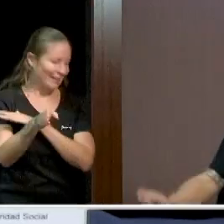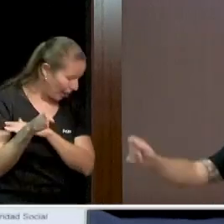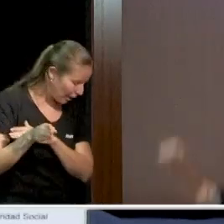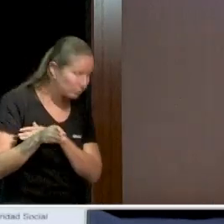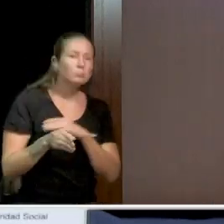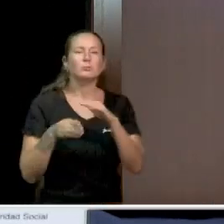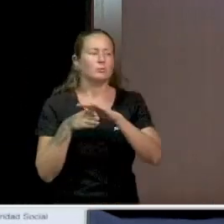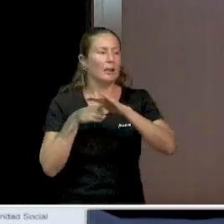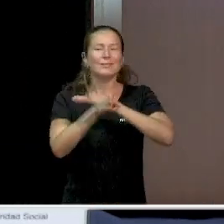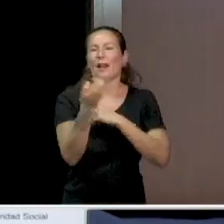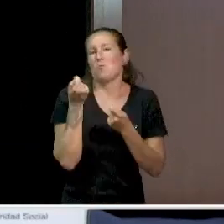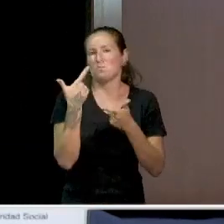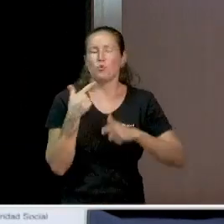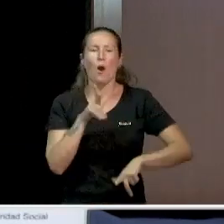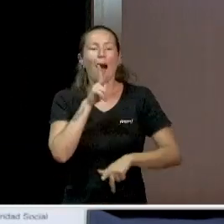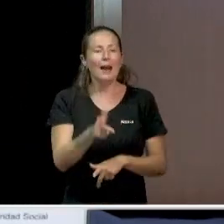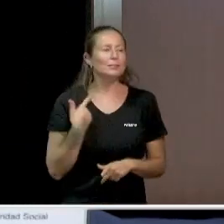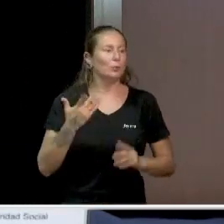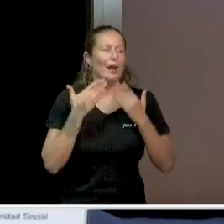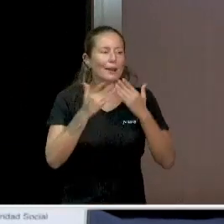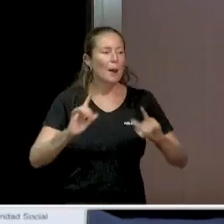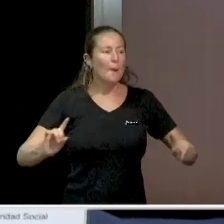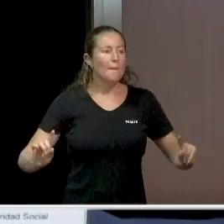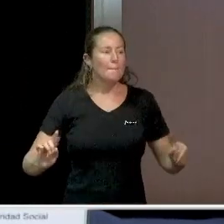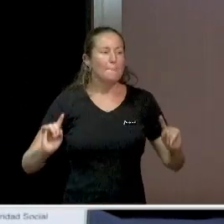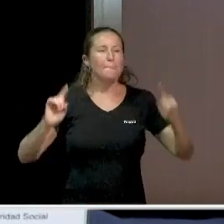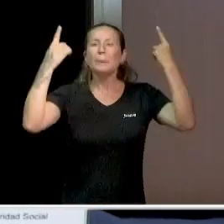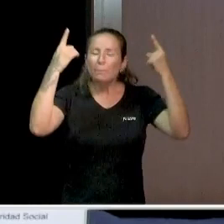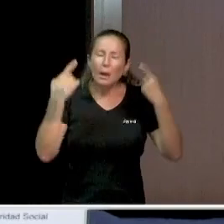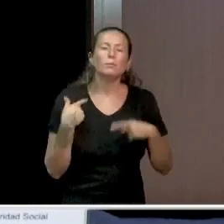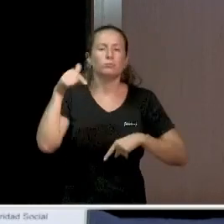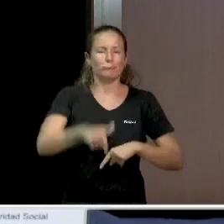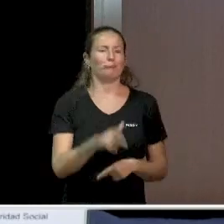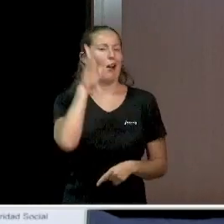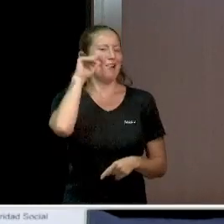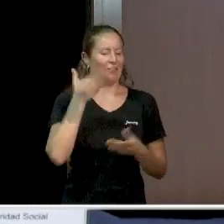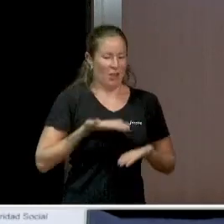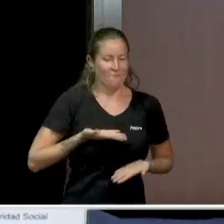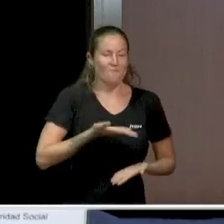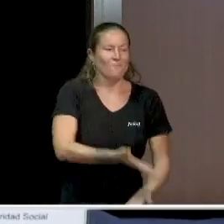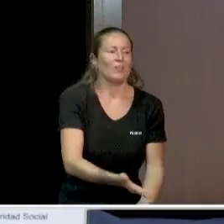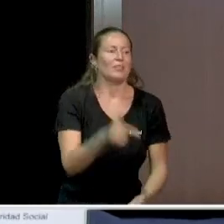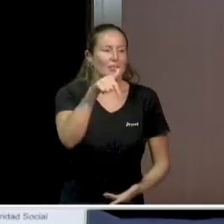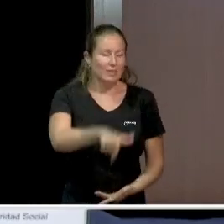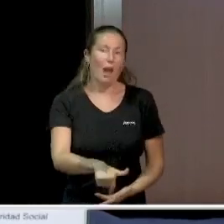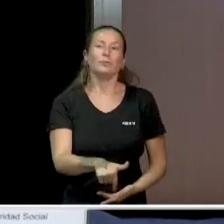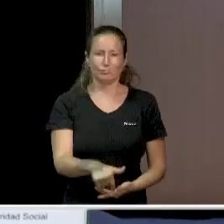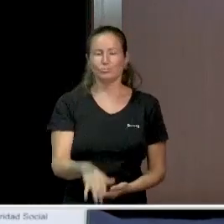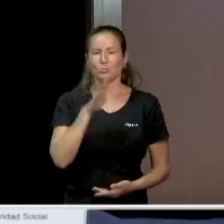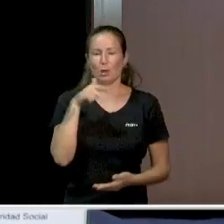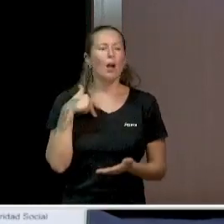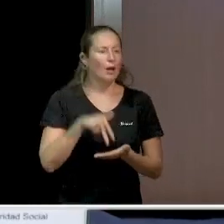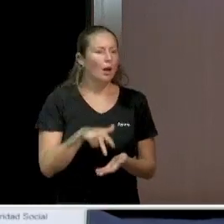les voy a decir que tengo que agradecer en primer lugar a la Universidad de Alicante la invitación que me han cursado pues para